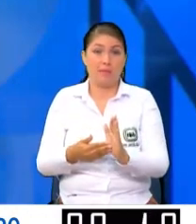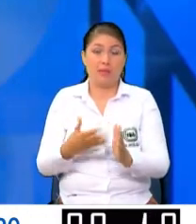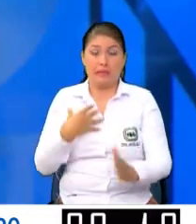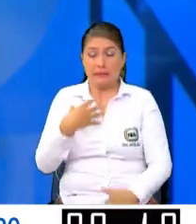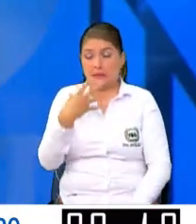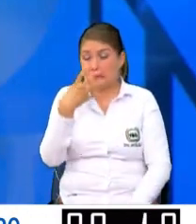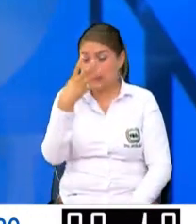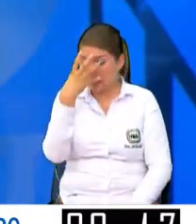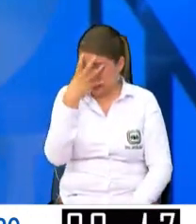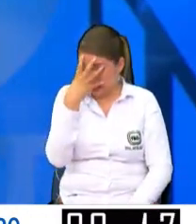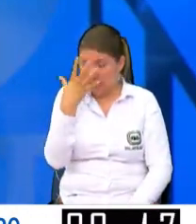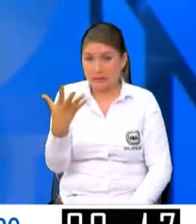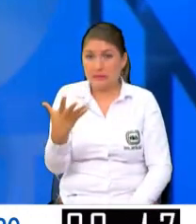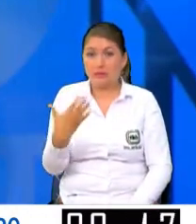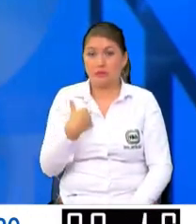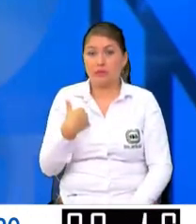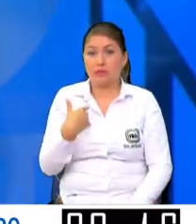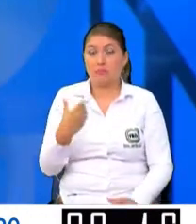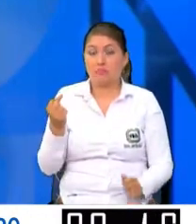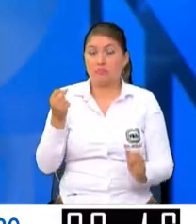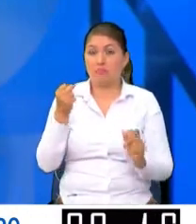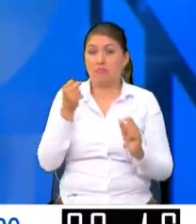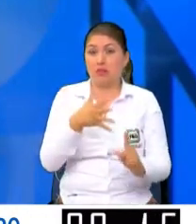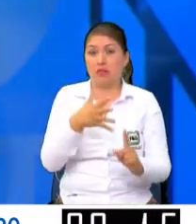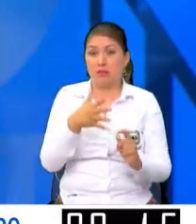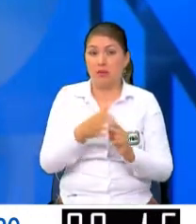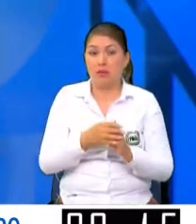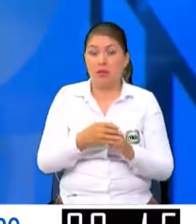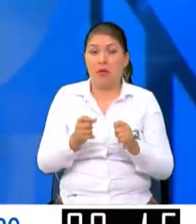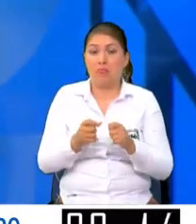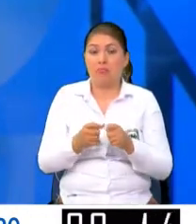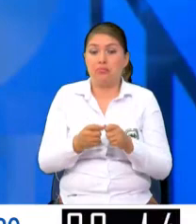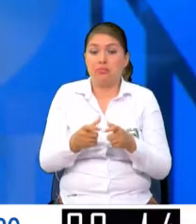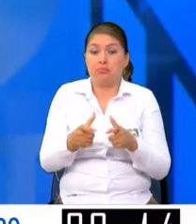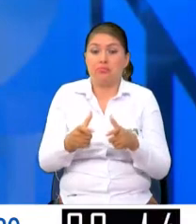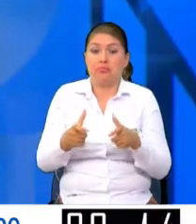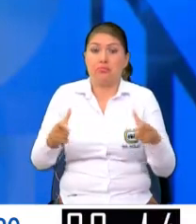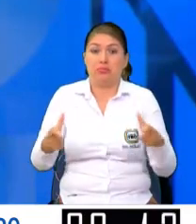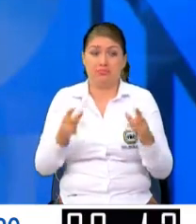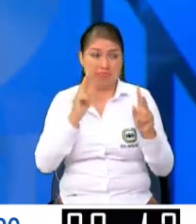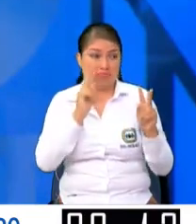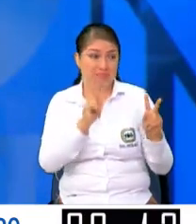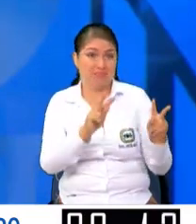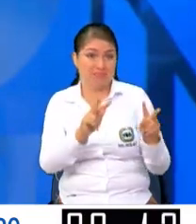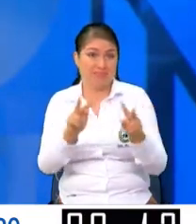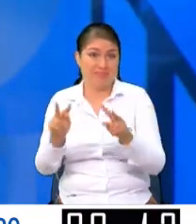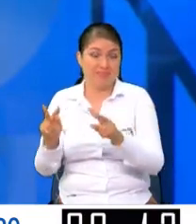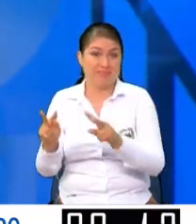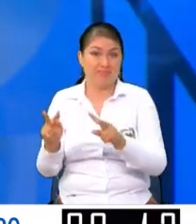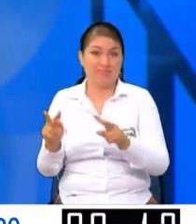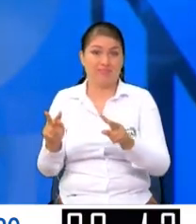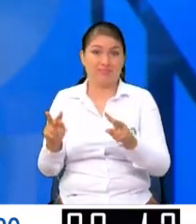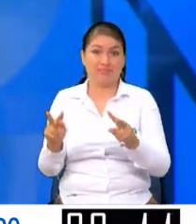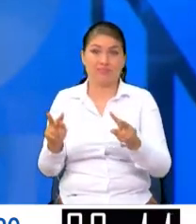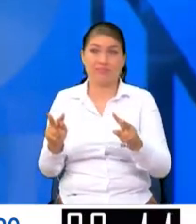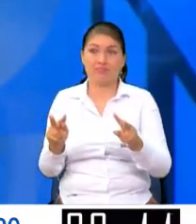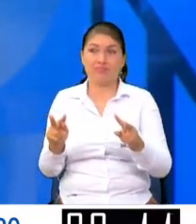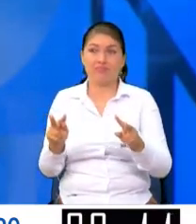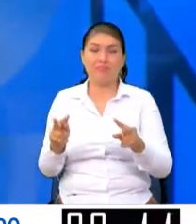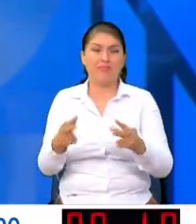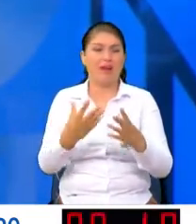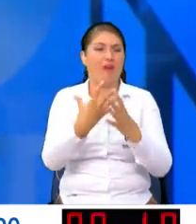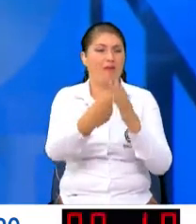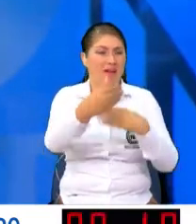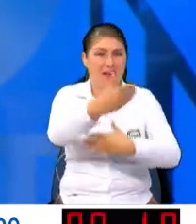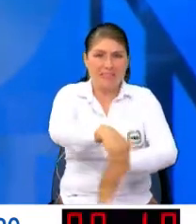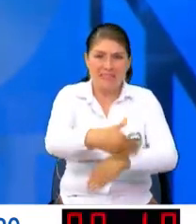apenamos y somos víctimas y se reproduce continuamente y lo vemos en las calles